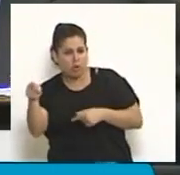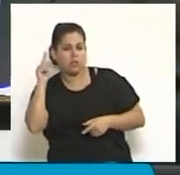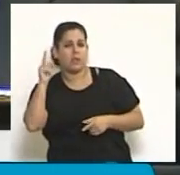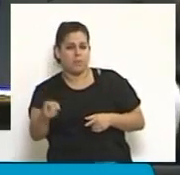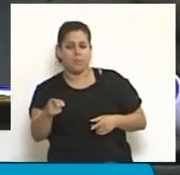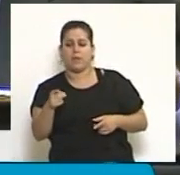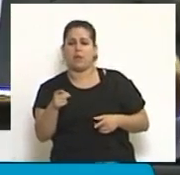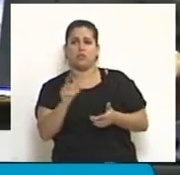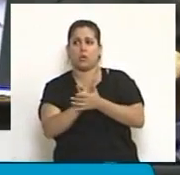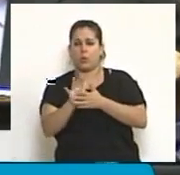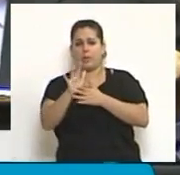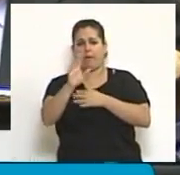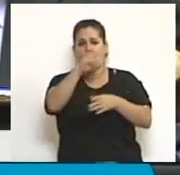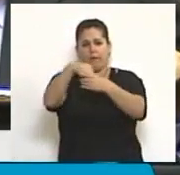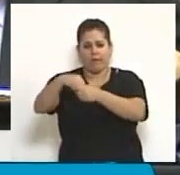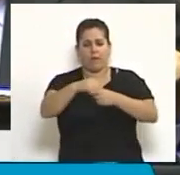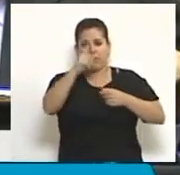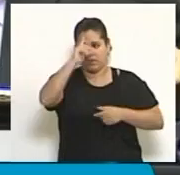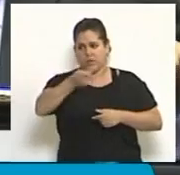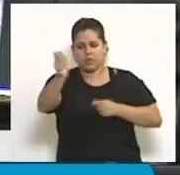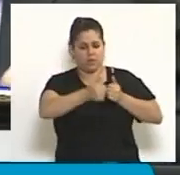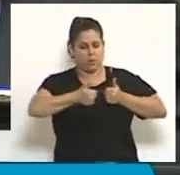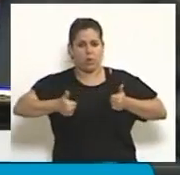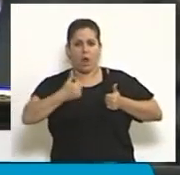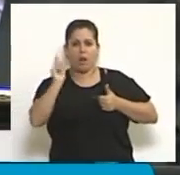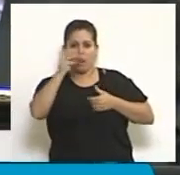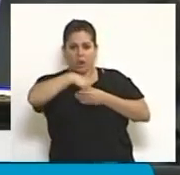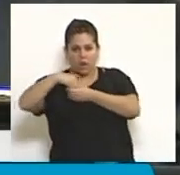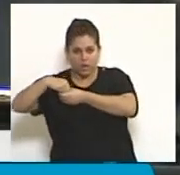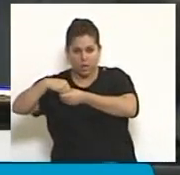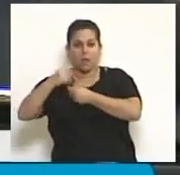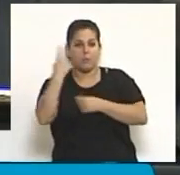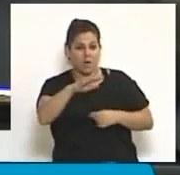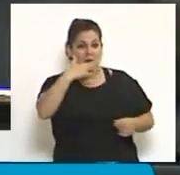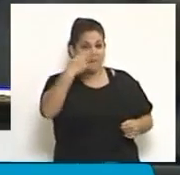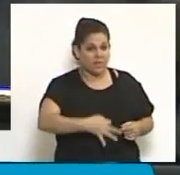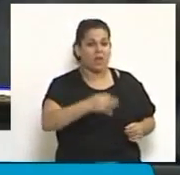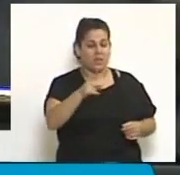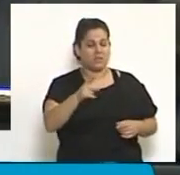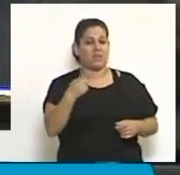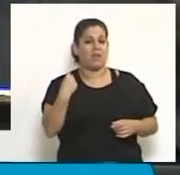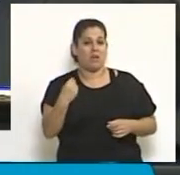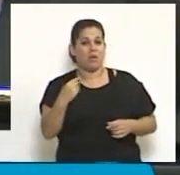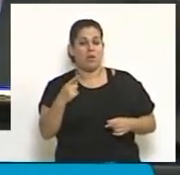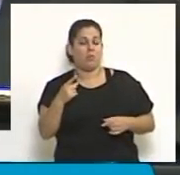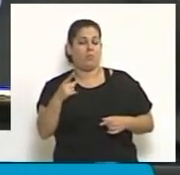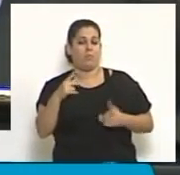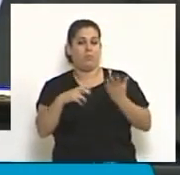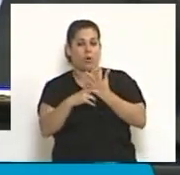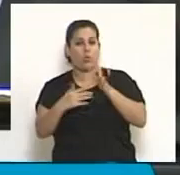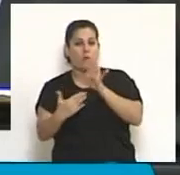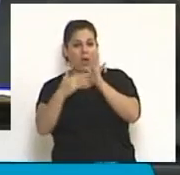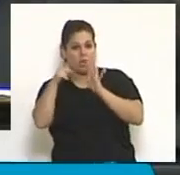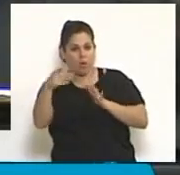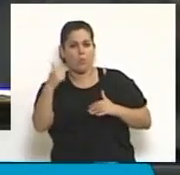antecedentes, la composición del tribunal, lo cierto es que el Procurador General de la Nación podrá elegir